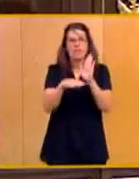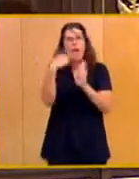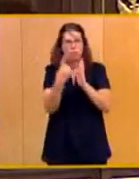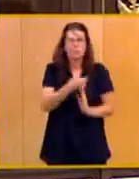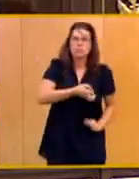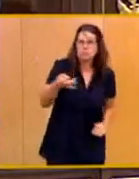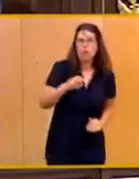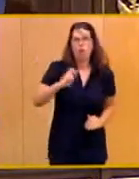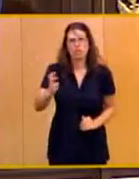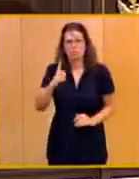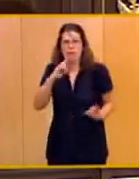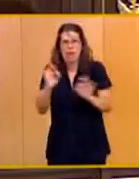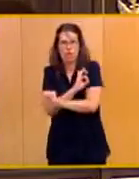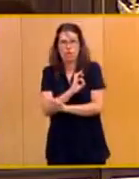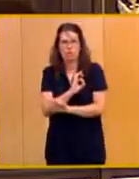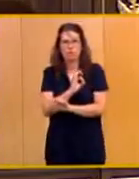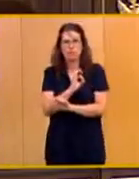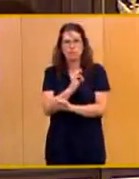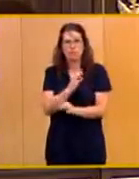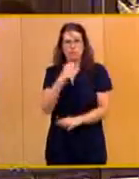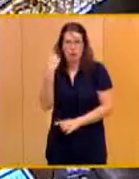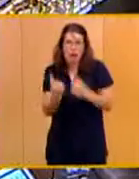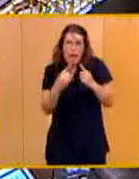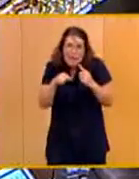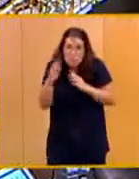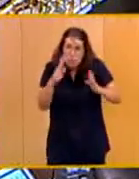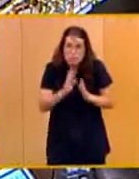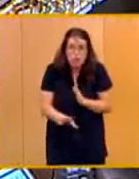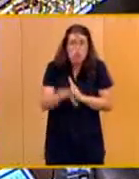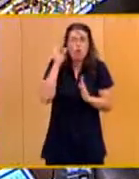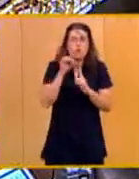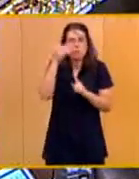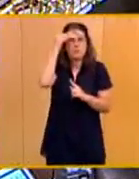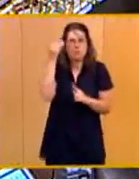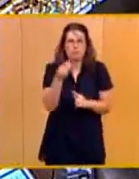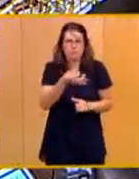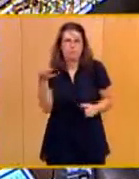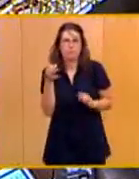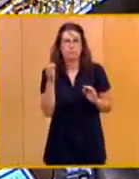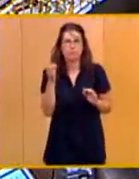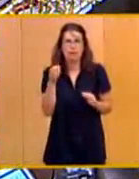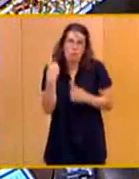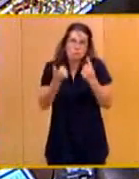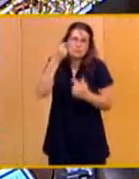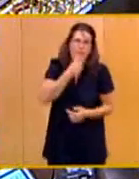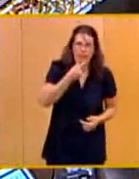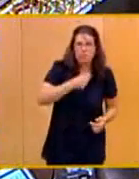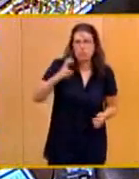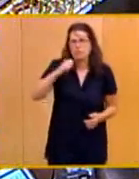momento que entendíamos eran convenientes para España. Unas más fáciles y otras más difíciles. Y